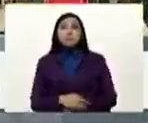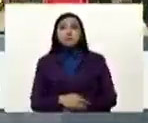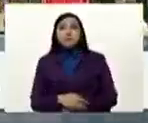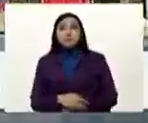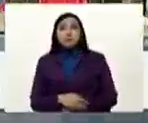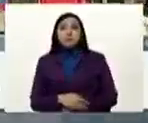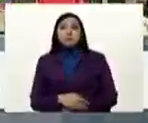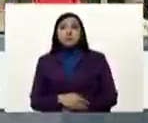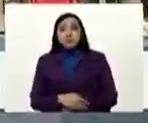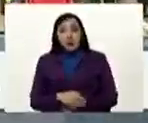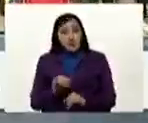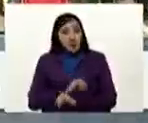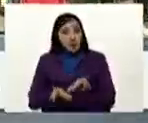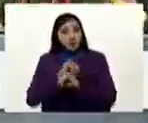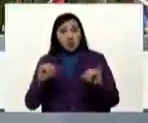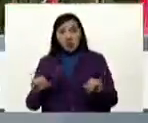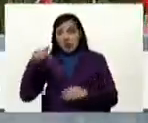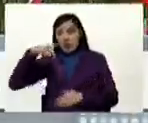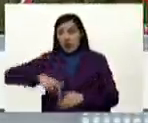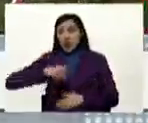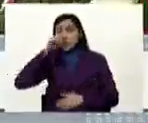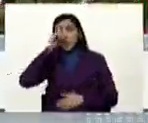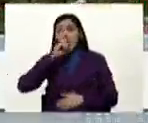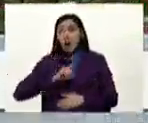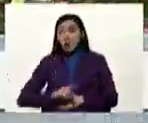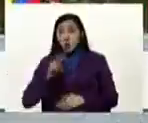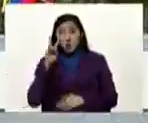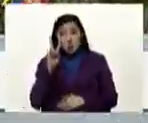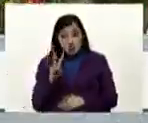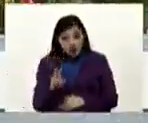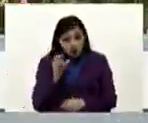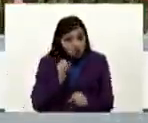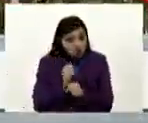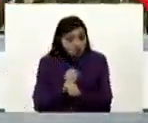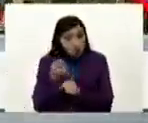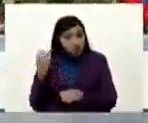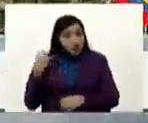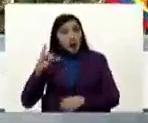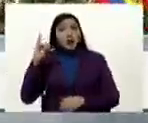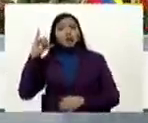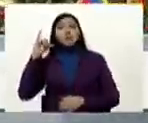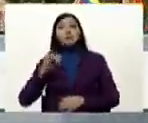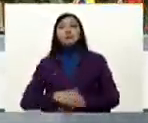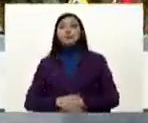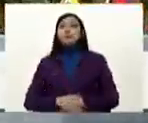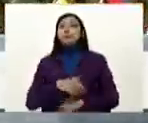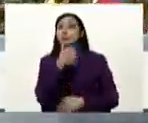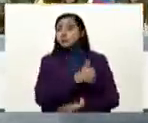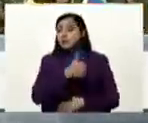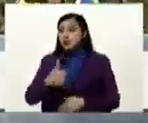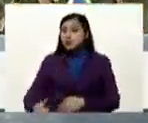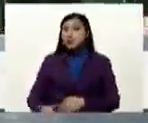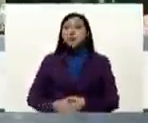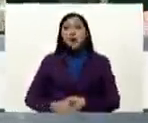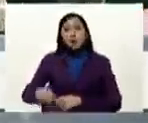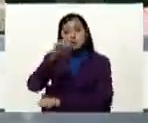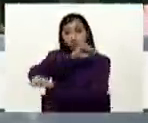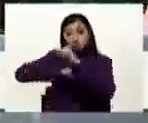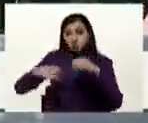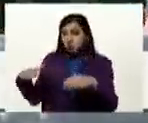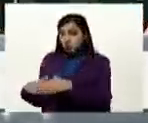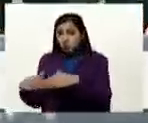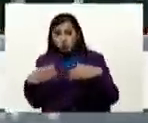Para, bueno, ya finalizando el año, ver los progresos que hay en cada zona de defensa integral,